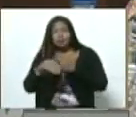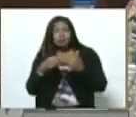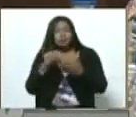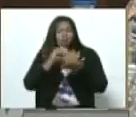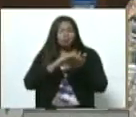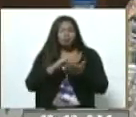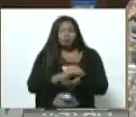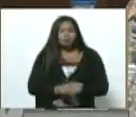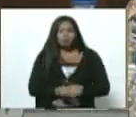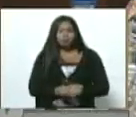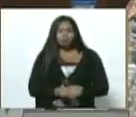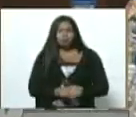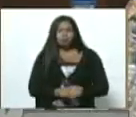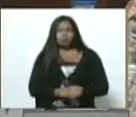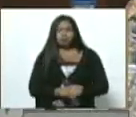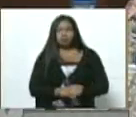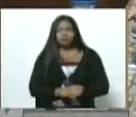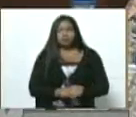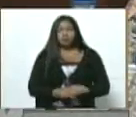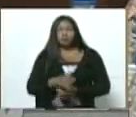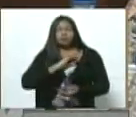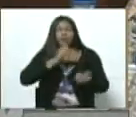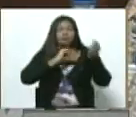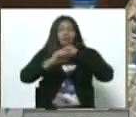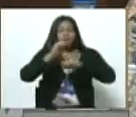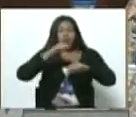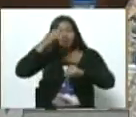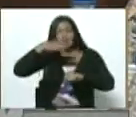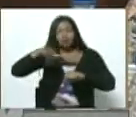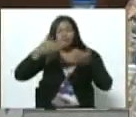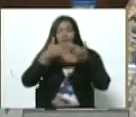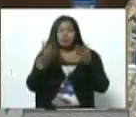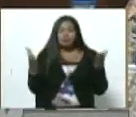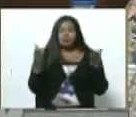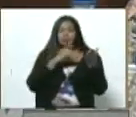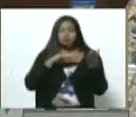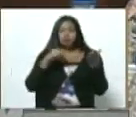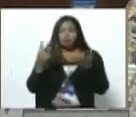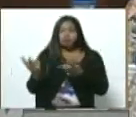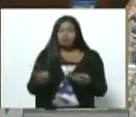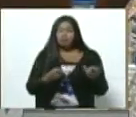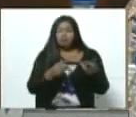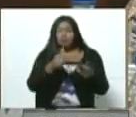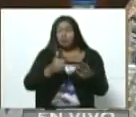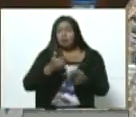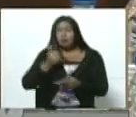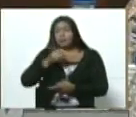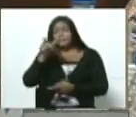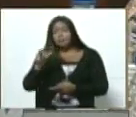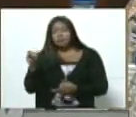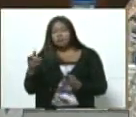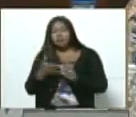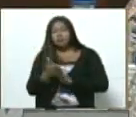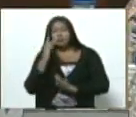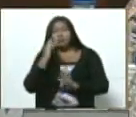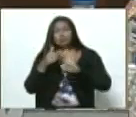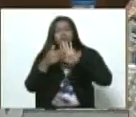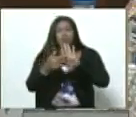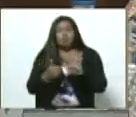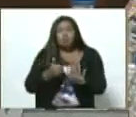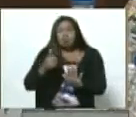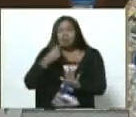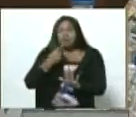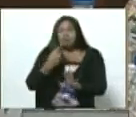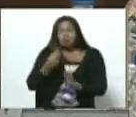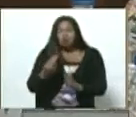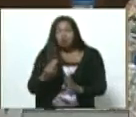postulado. En la Defensoría del Pueblo, totalmente abierta, hemos recibido a cualquier ciudadano que haya podido presentar alguna objeción ya